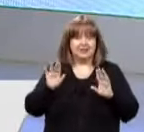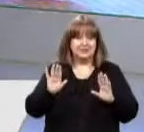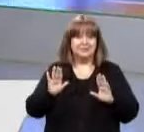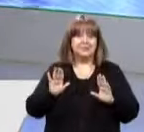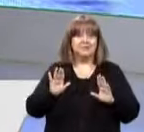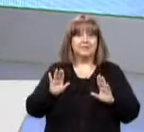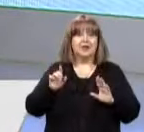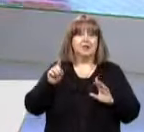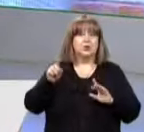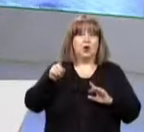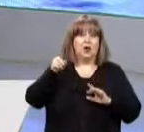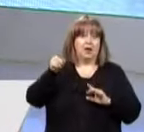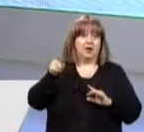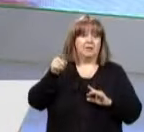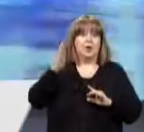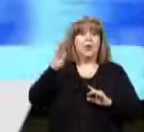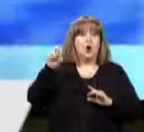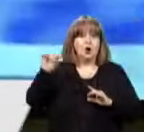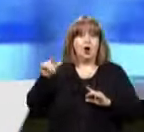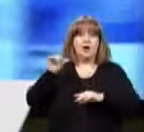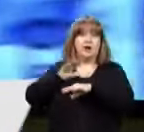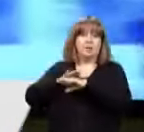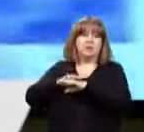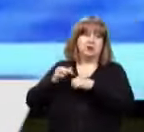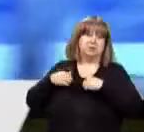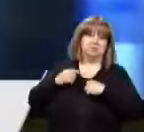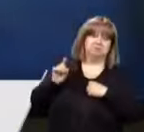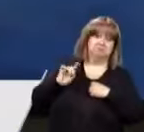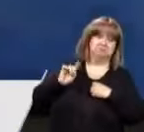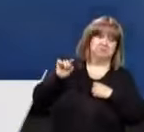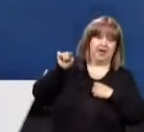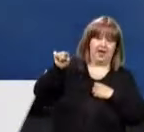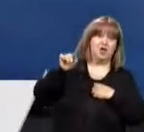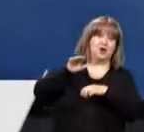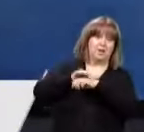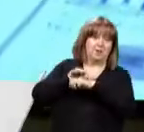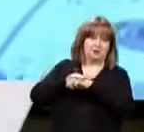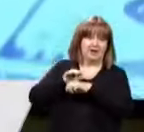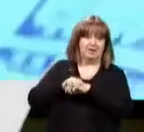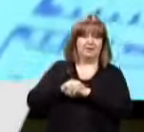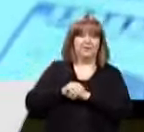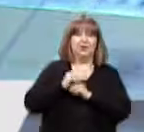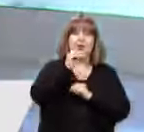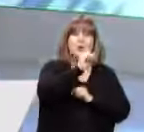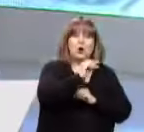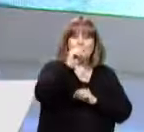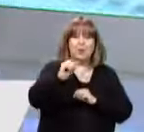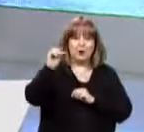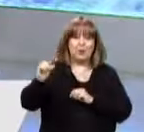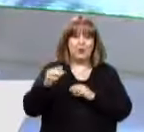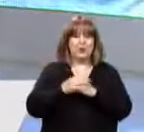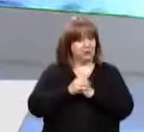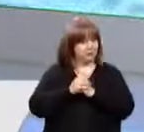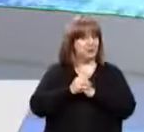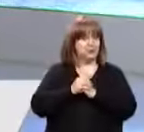si no lo hacen los especialistas que administran ese fondo perfecto y yo soy uno más de todos los inversores que soy que son parte de ese patrimonio bueno que nos encantaría explicar